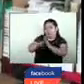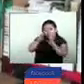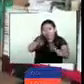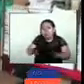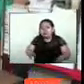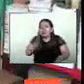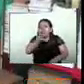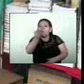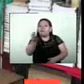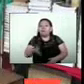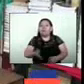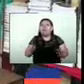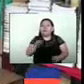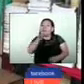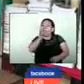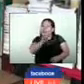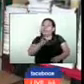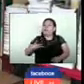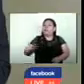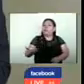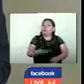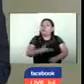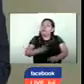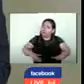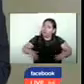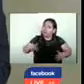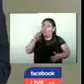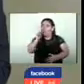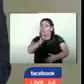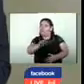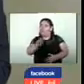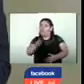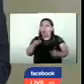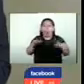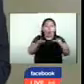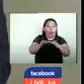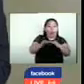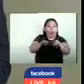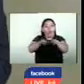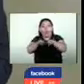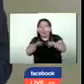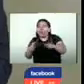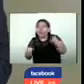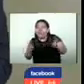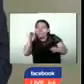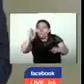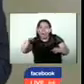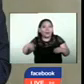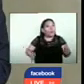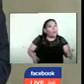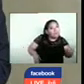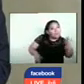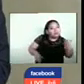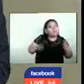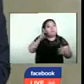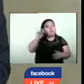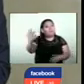la población y en función de eso pues animar un esquema de competencia en el que los consumidores puedan